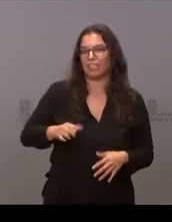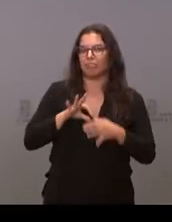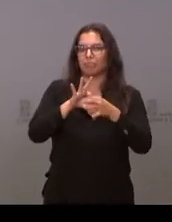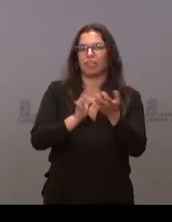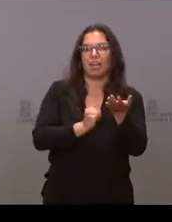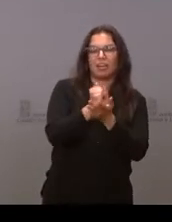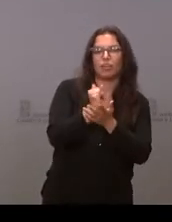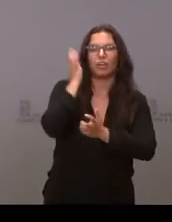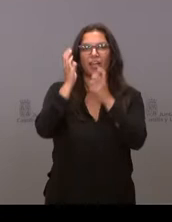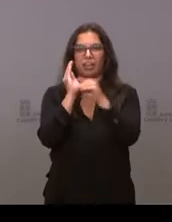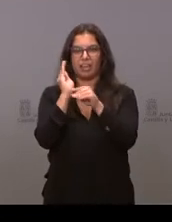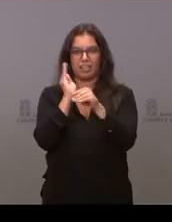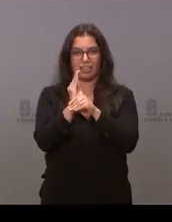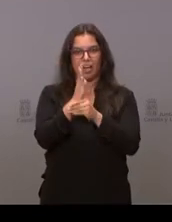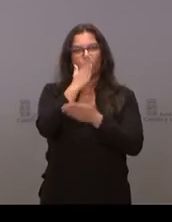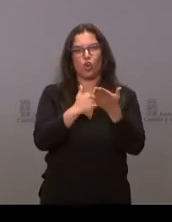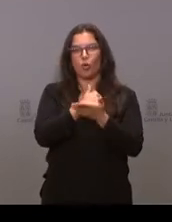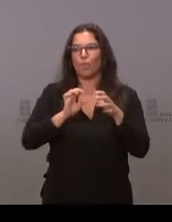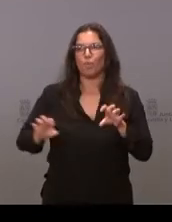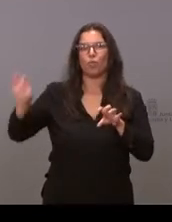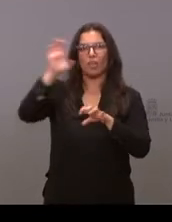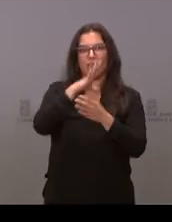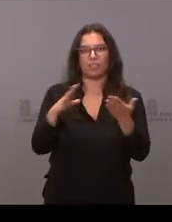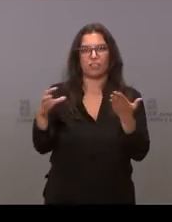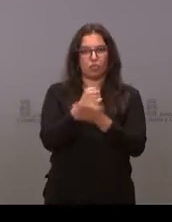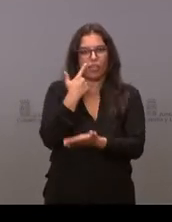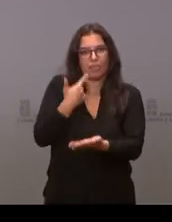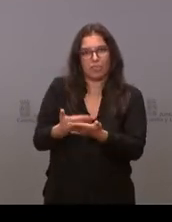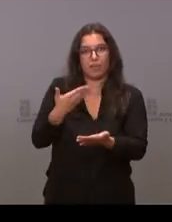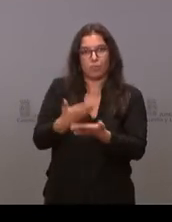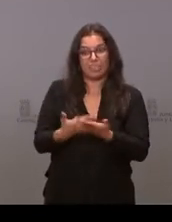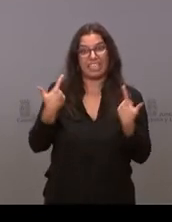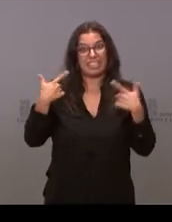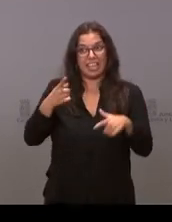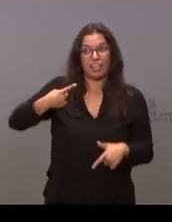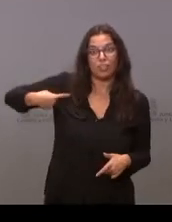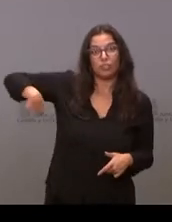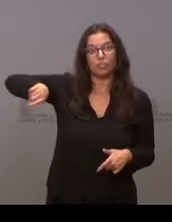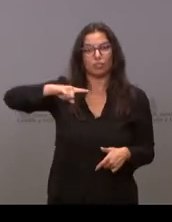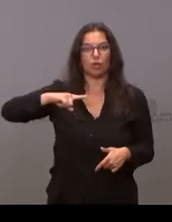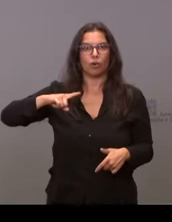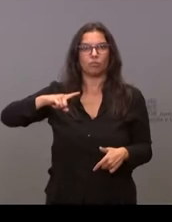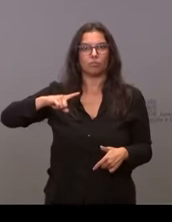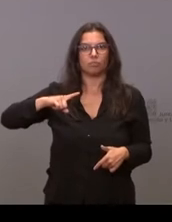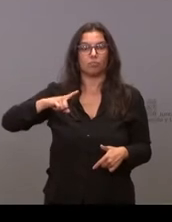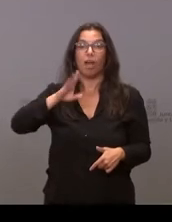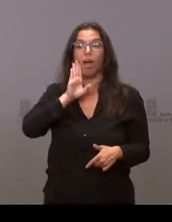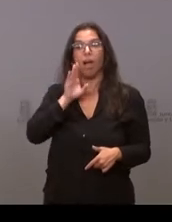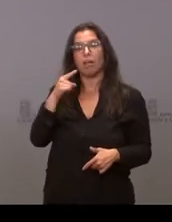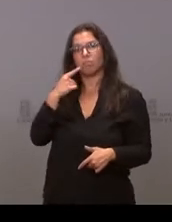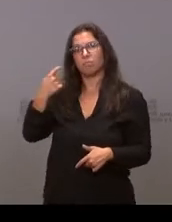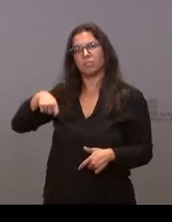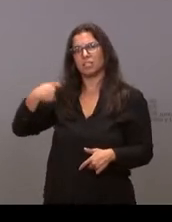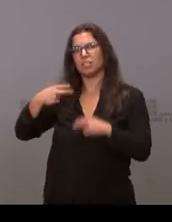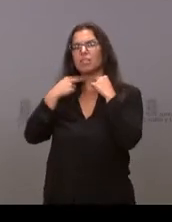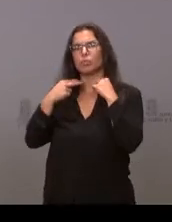en todas las comunidades autónomas que muestran hasta qué punto el conjunto del sector, no solo, como decía muy bien el